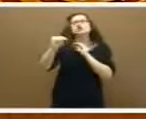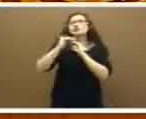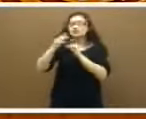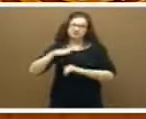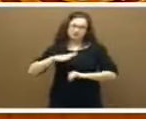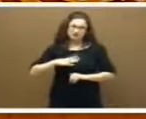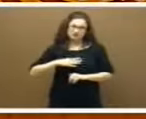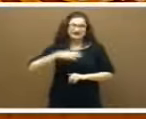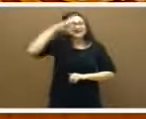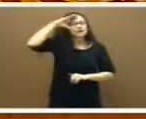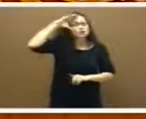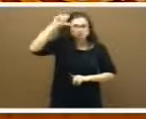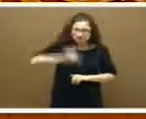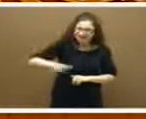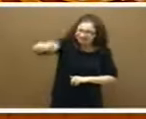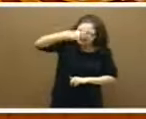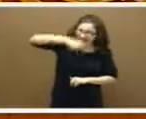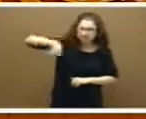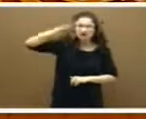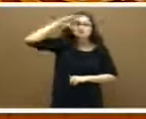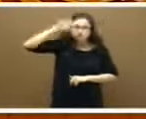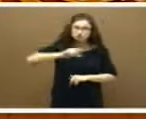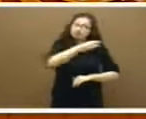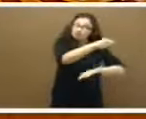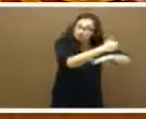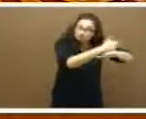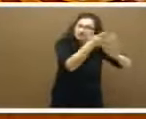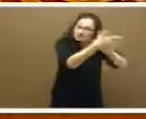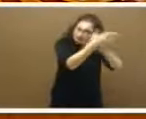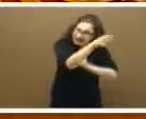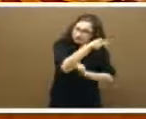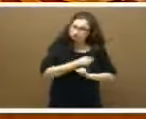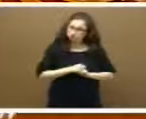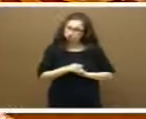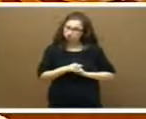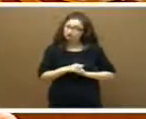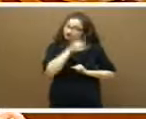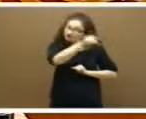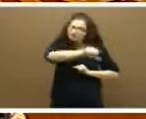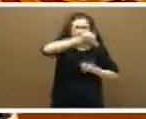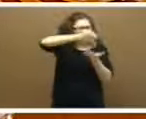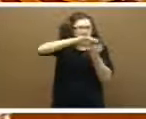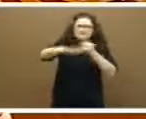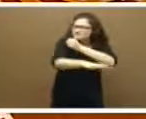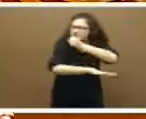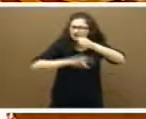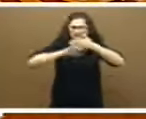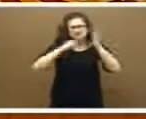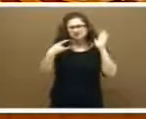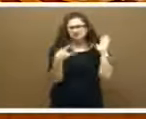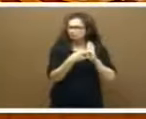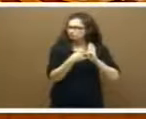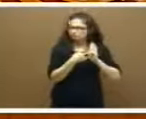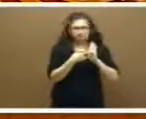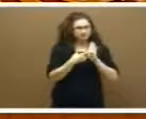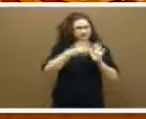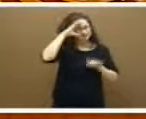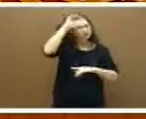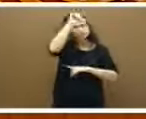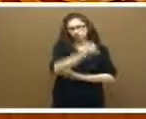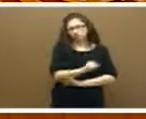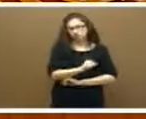los ciudadanos. Escuchen a los ciudadanos porque son una pieza central del sistema. Escuchen a los ciudadanos lo que